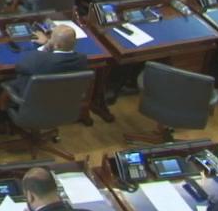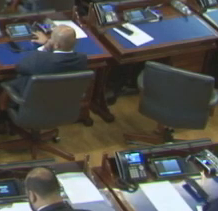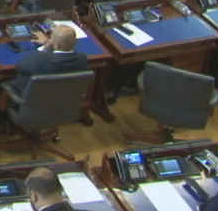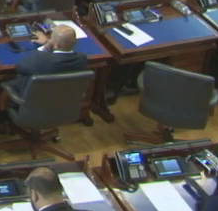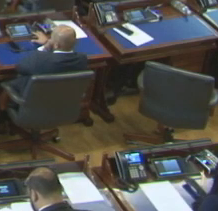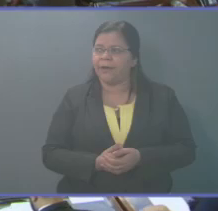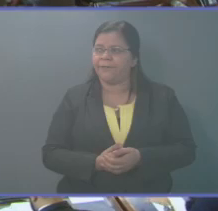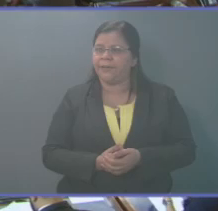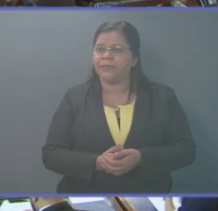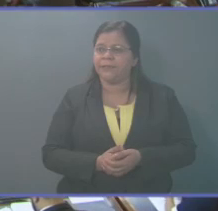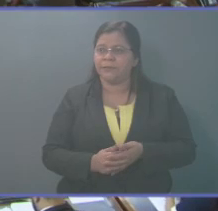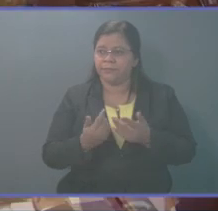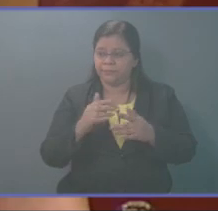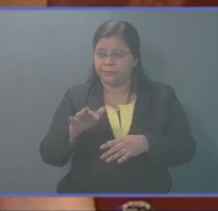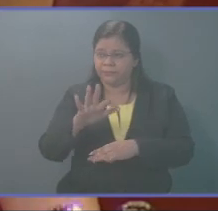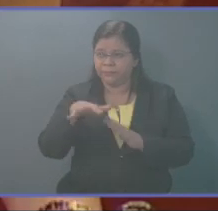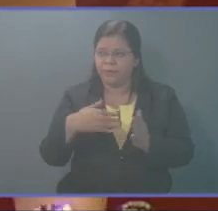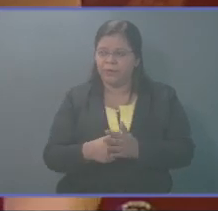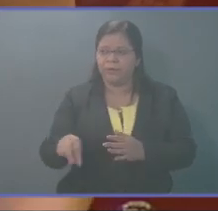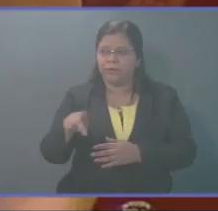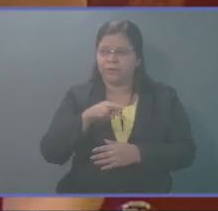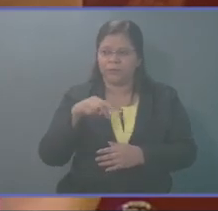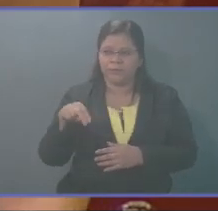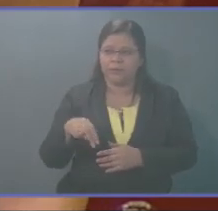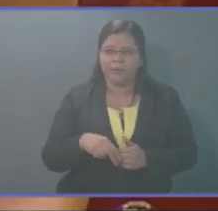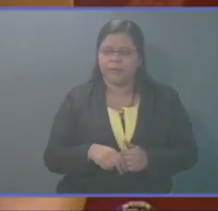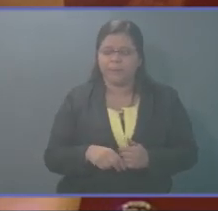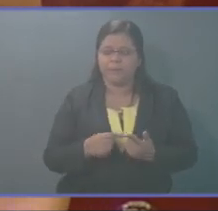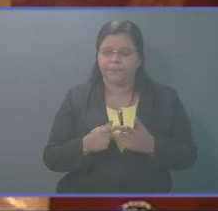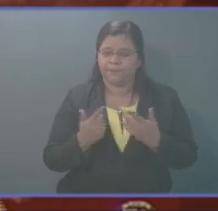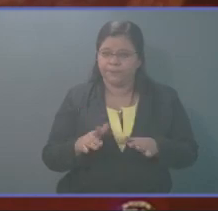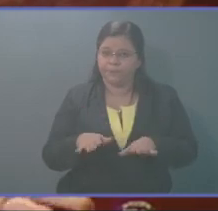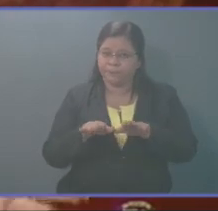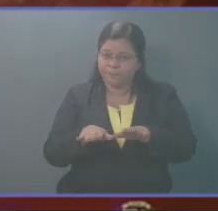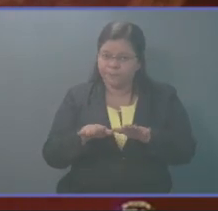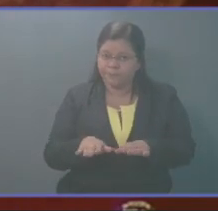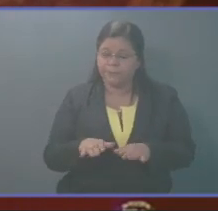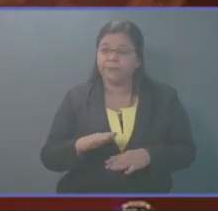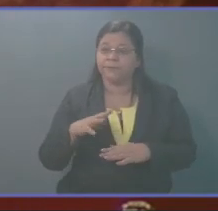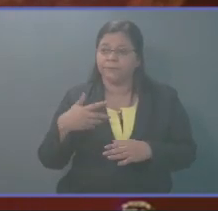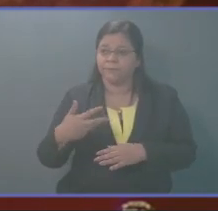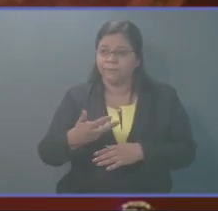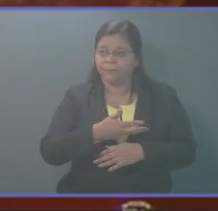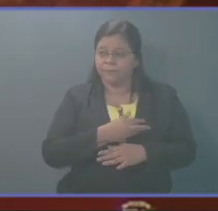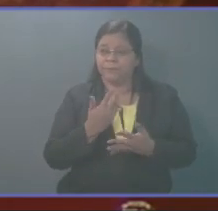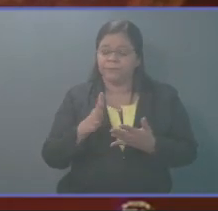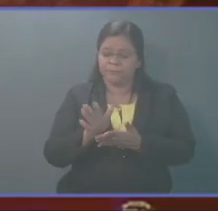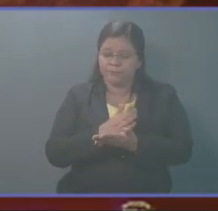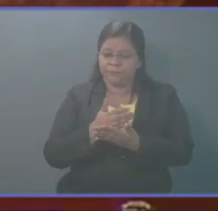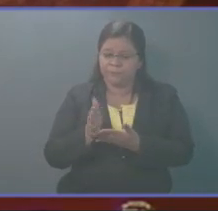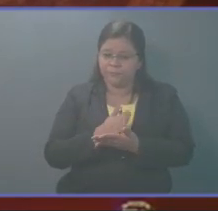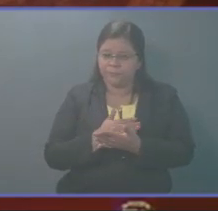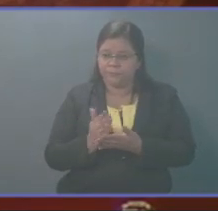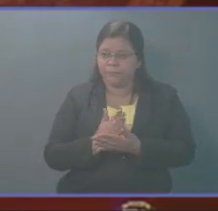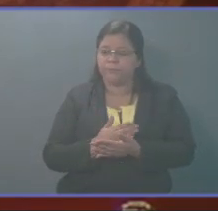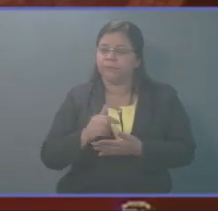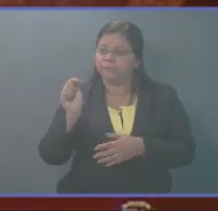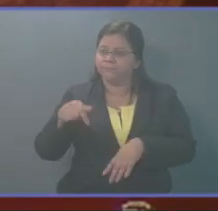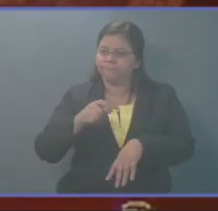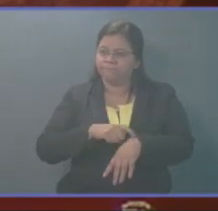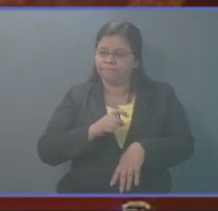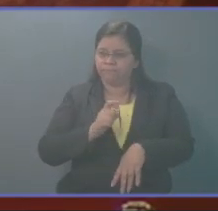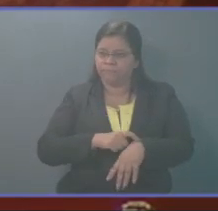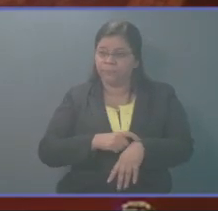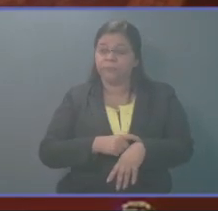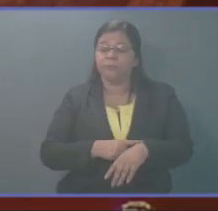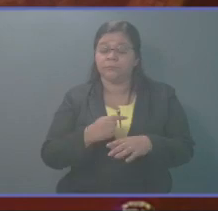embajador de España que nos acompañan. Muchísimas gracias por compartir junto con nosotros este momento emotivo, pero también de